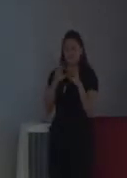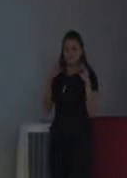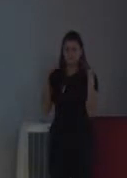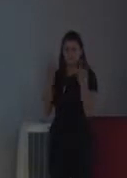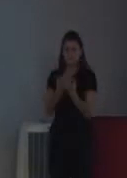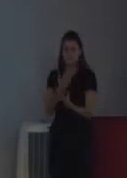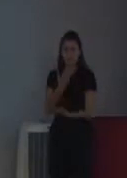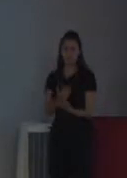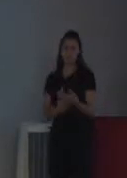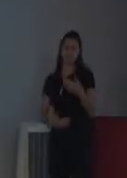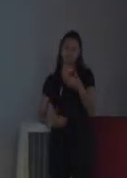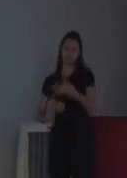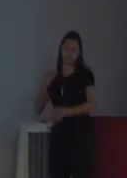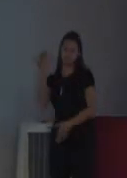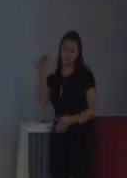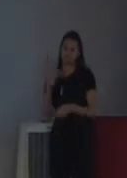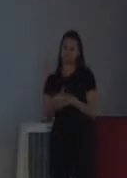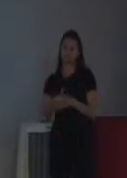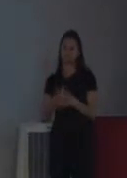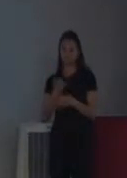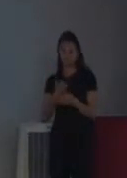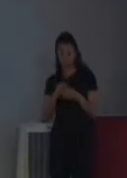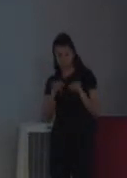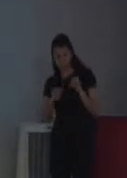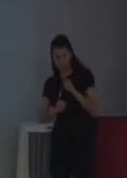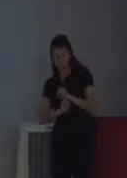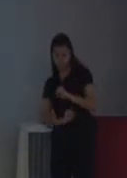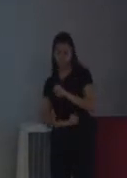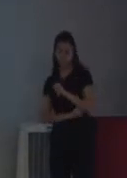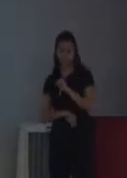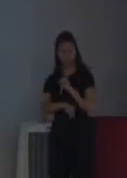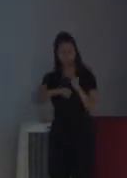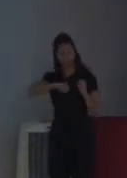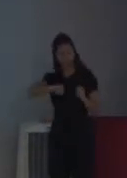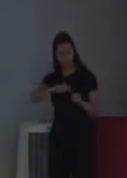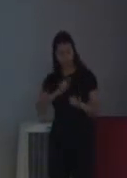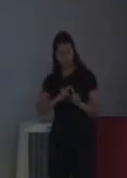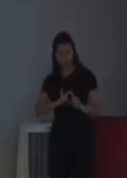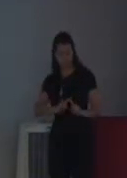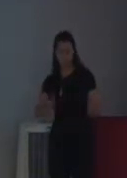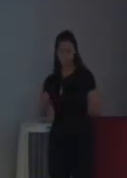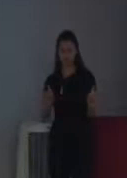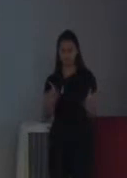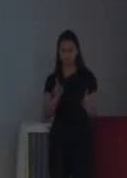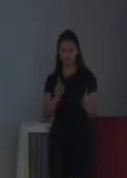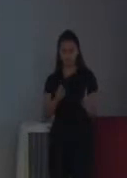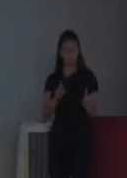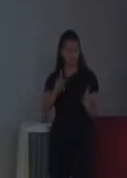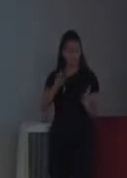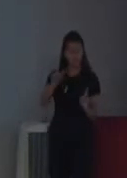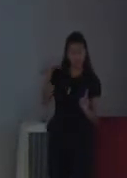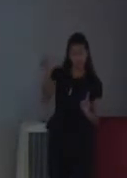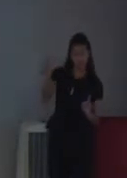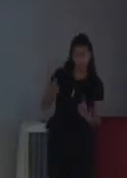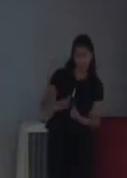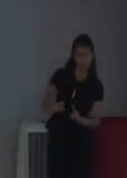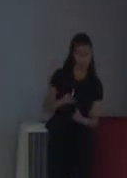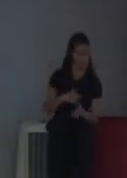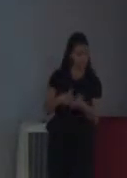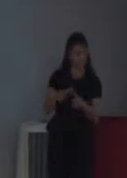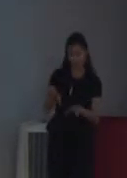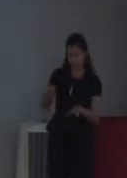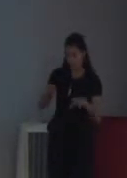a partir de allí es donde se fundamenta ese derecho a la diferencia, del aceptar el otro tal cual